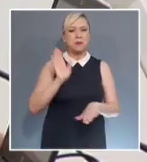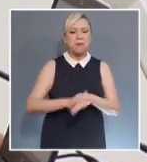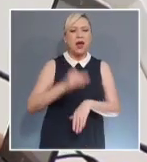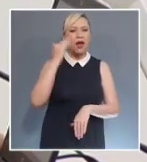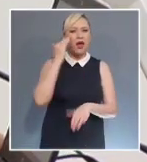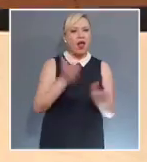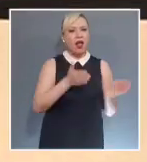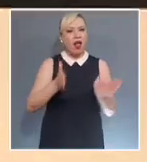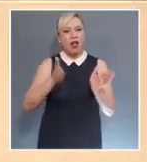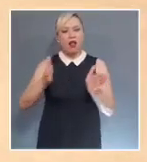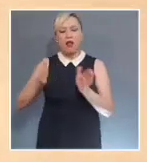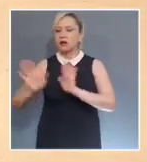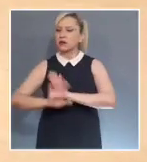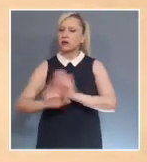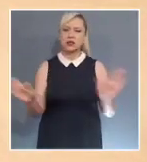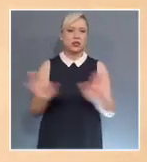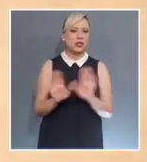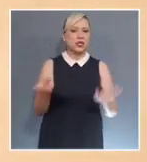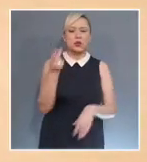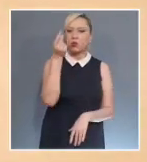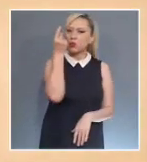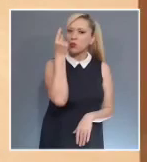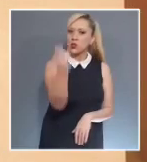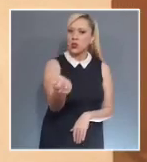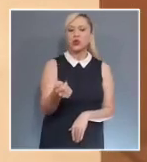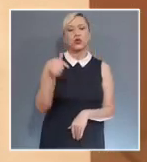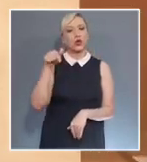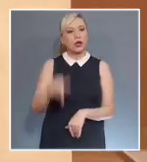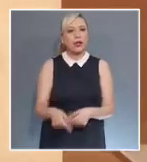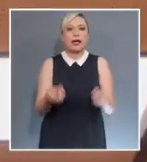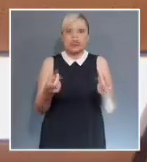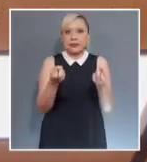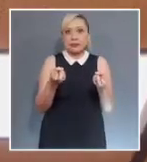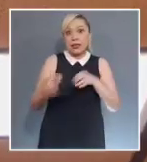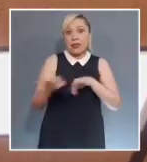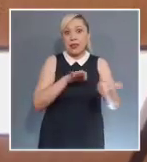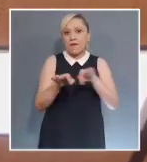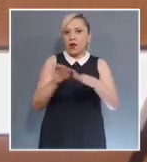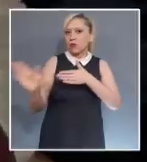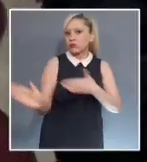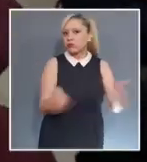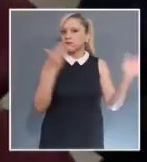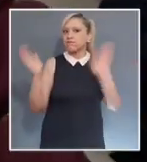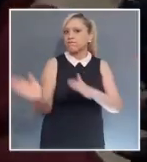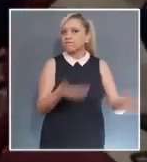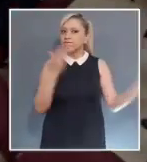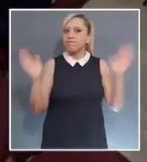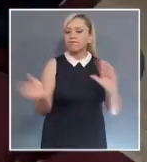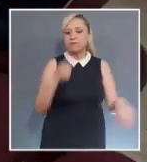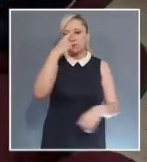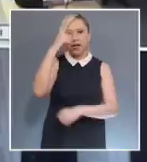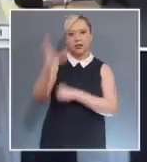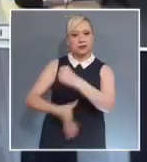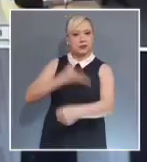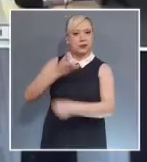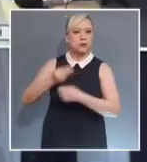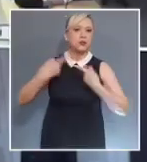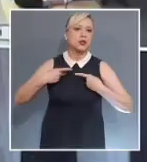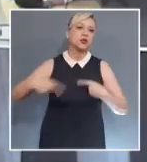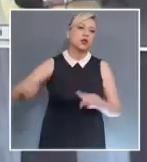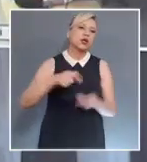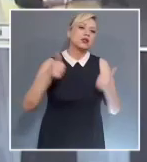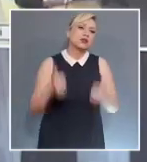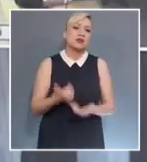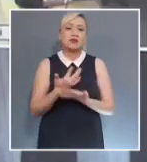para ser más eficiente al sistema y materializar la justicia restaurativa Por tanto se